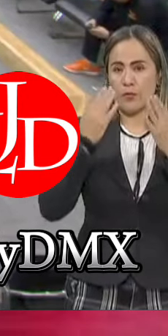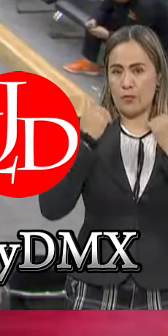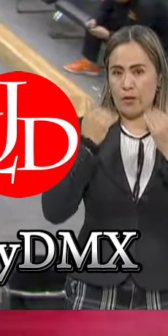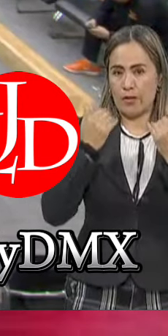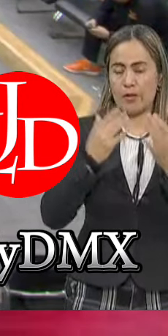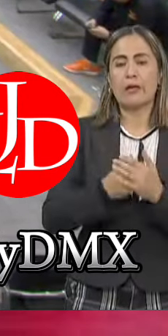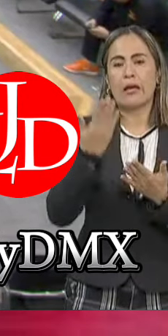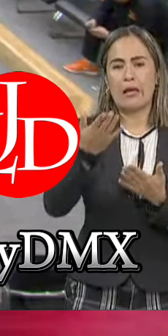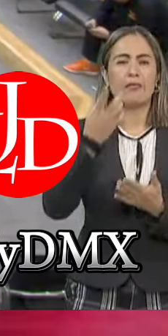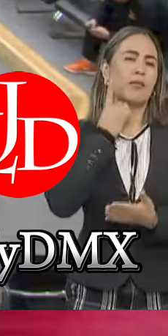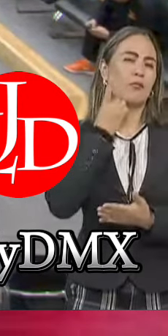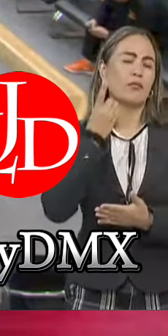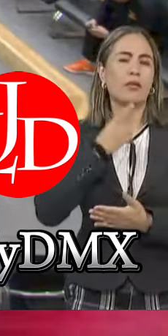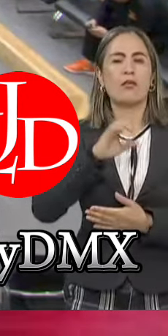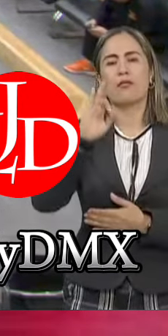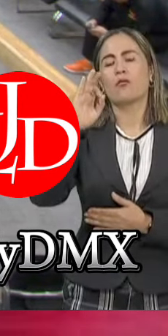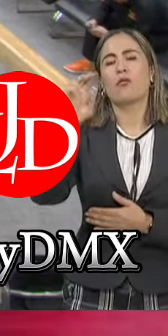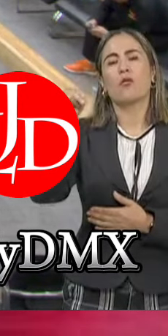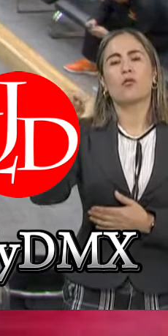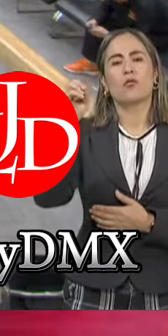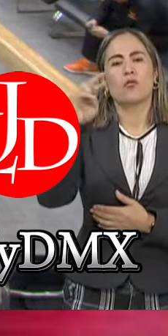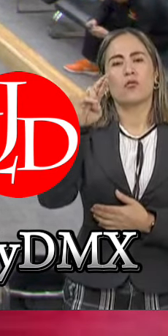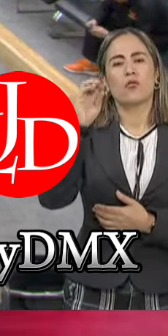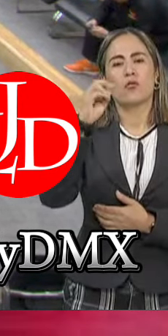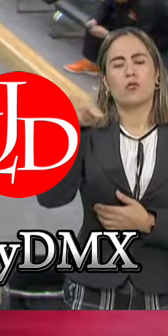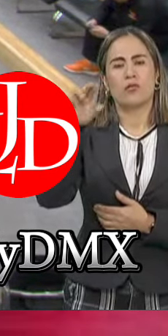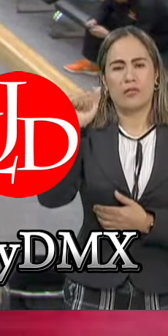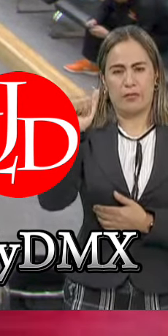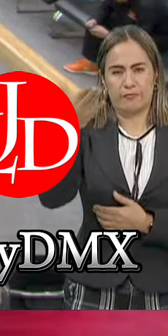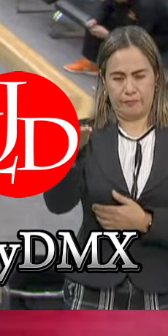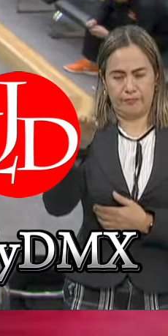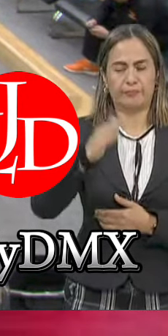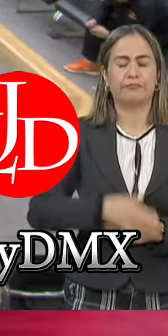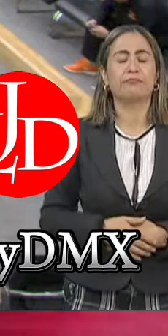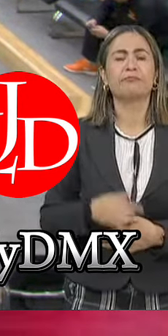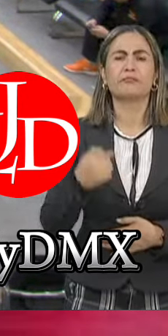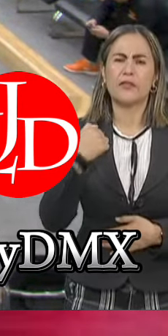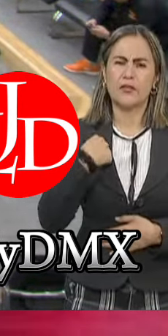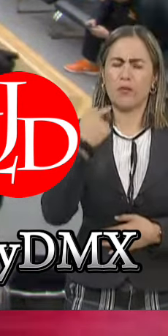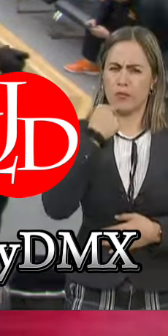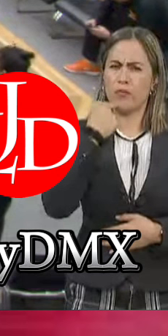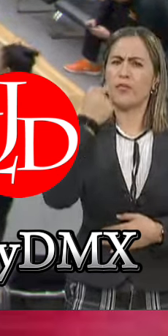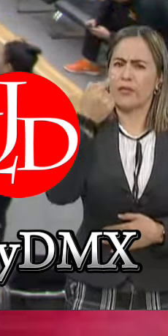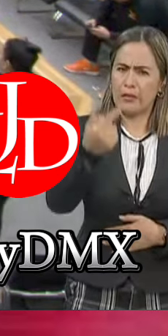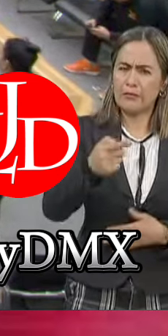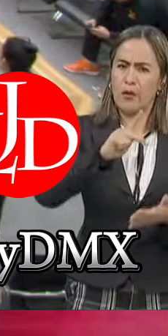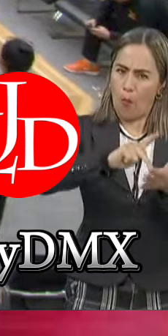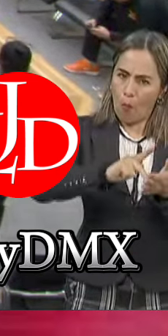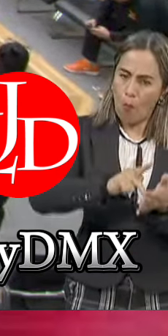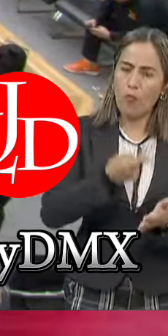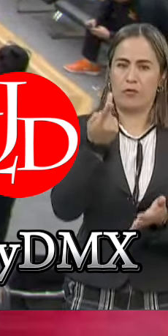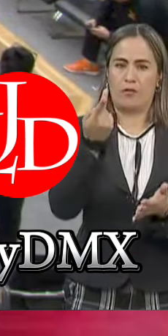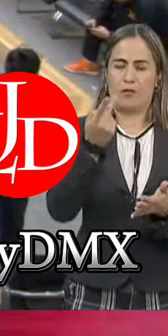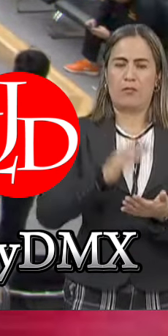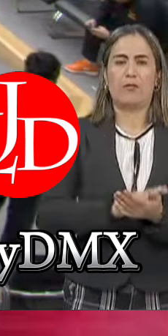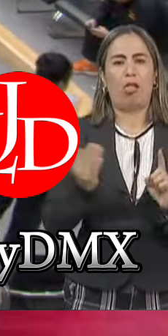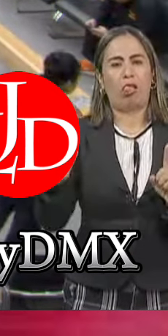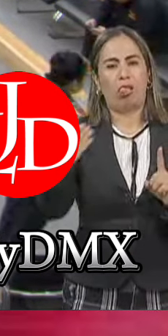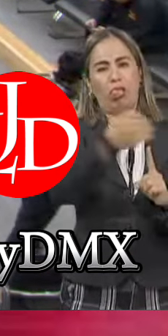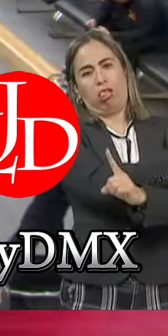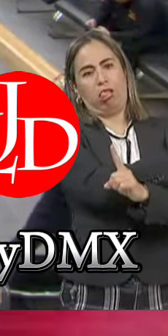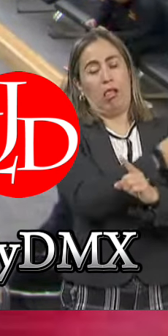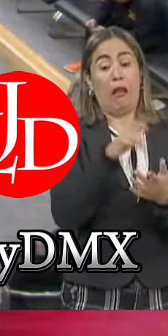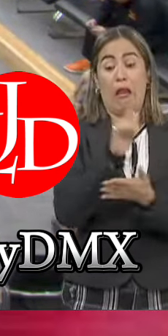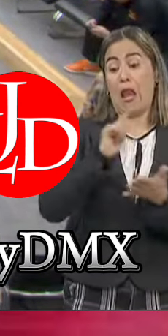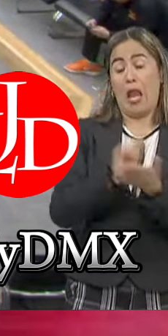adelante diputado Fernández Noroña solo insistir que no estamos planteando a ver no pueden evadir diciendo que no hay